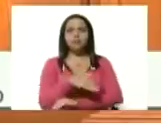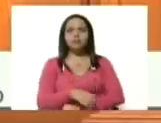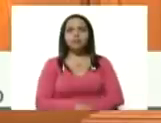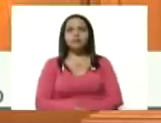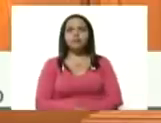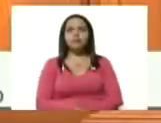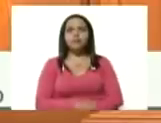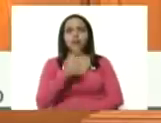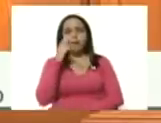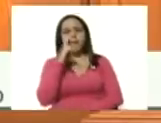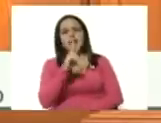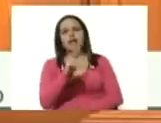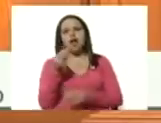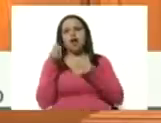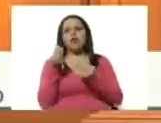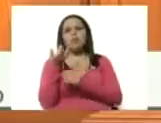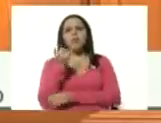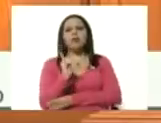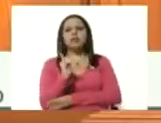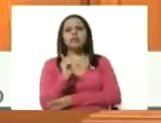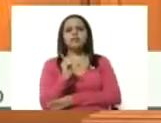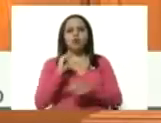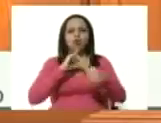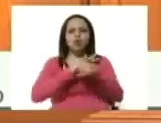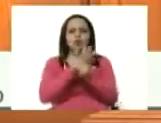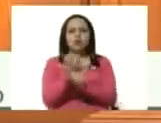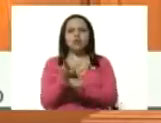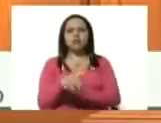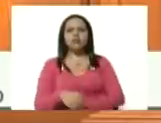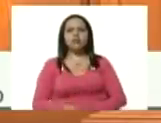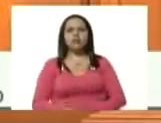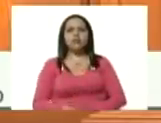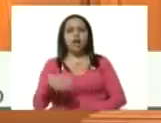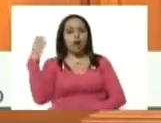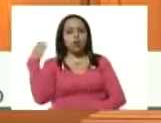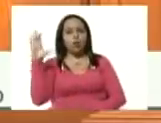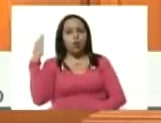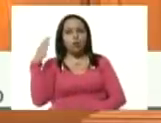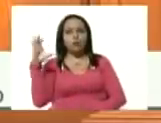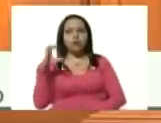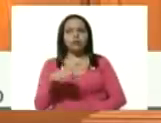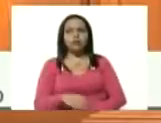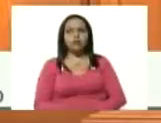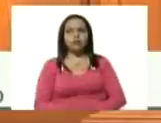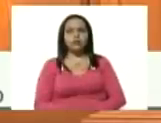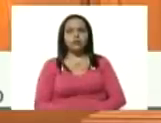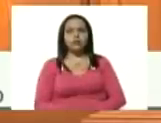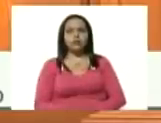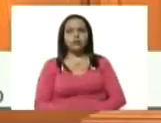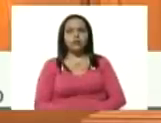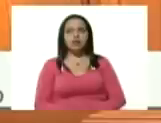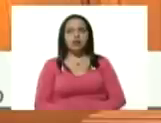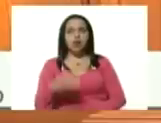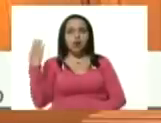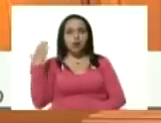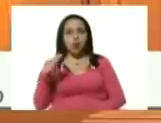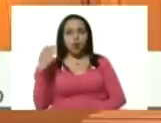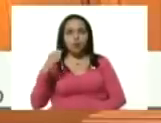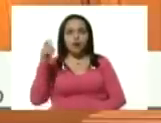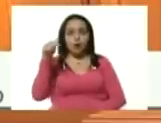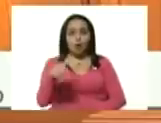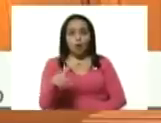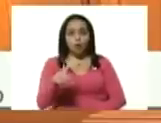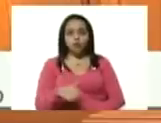Miren cómo ha atacado el coronavirus a Colombia. Colombia pasó hoy a